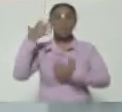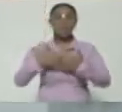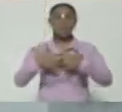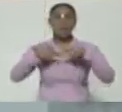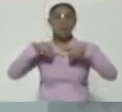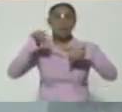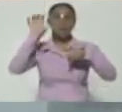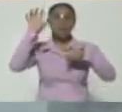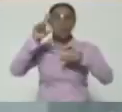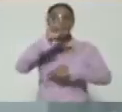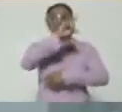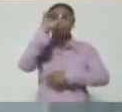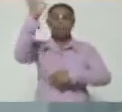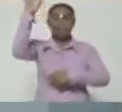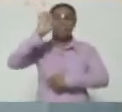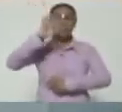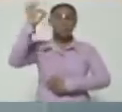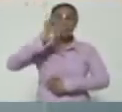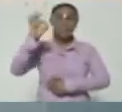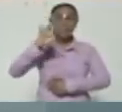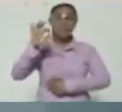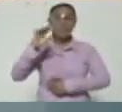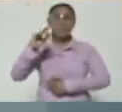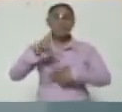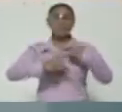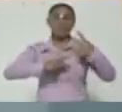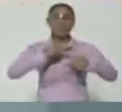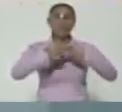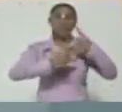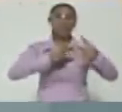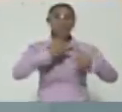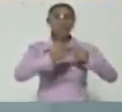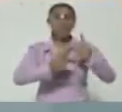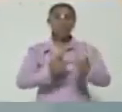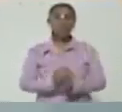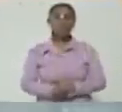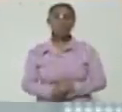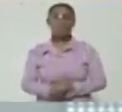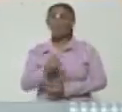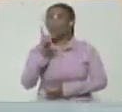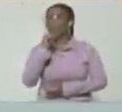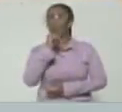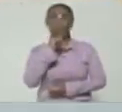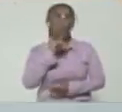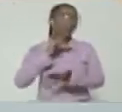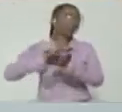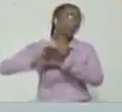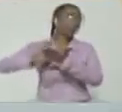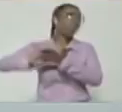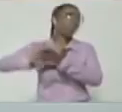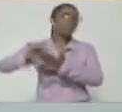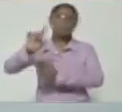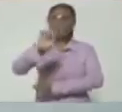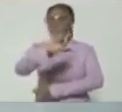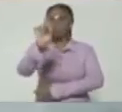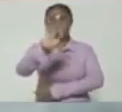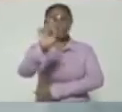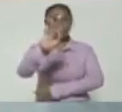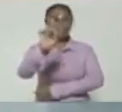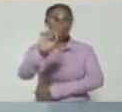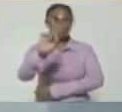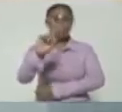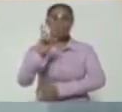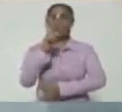país al 100% de producción. No hay excusa. No, no, no, no, no, no, no, no hay